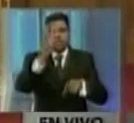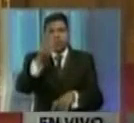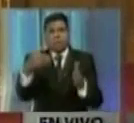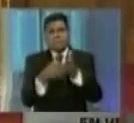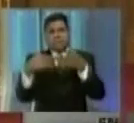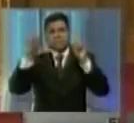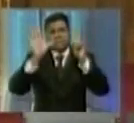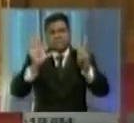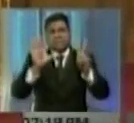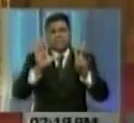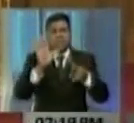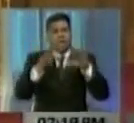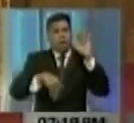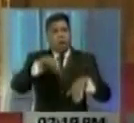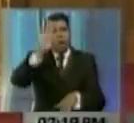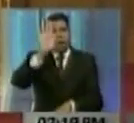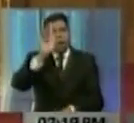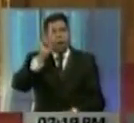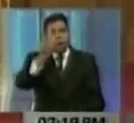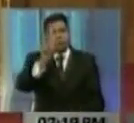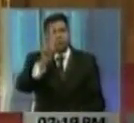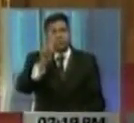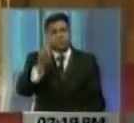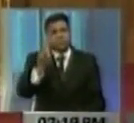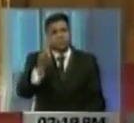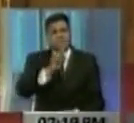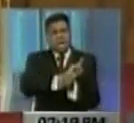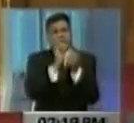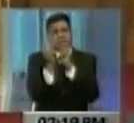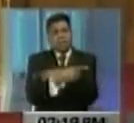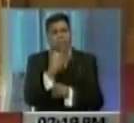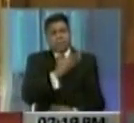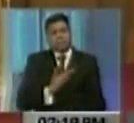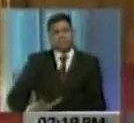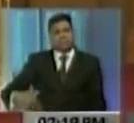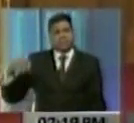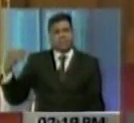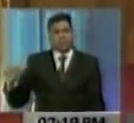Ha habido 11 referéndums de carácter local con ese reglamento.